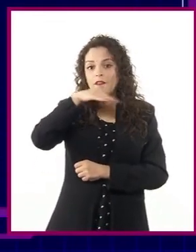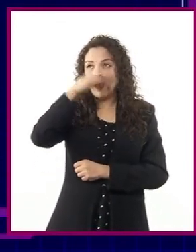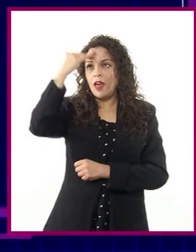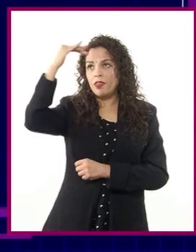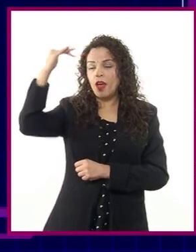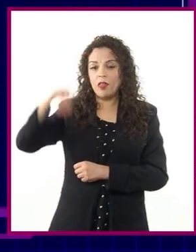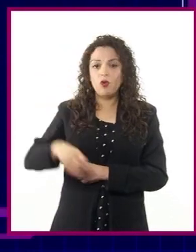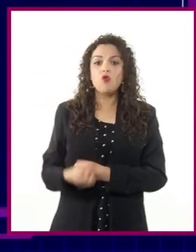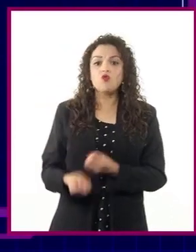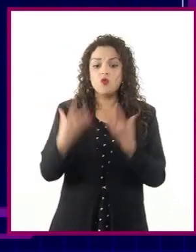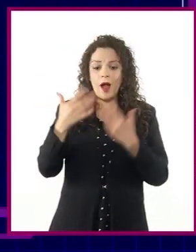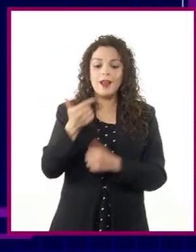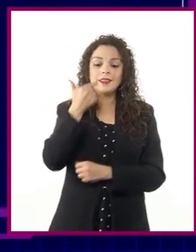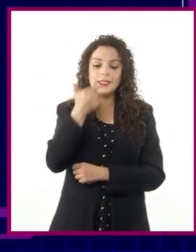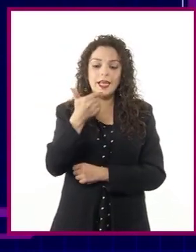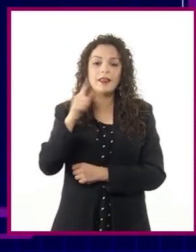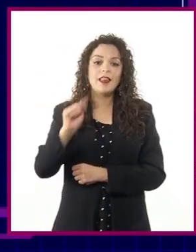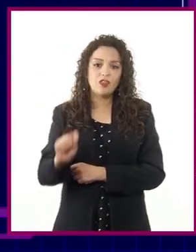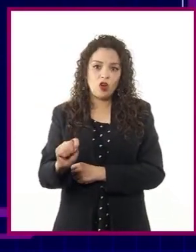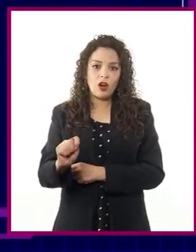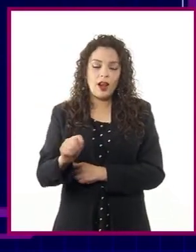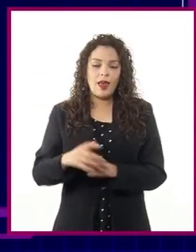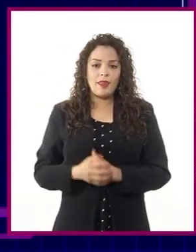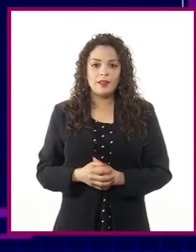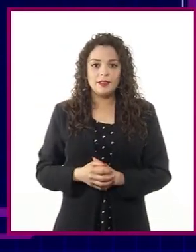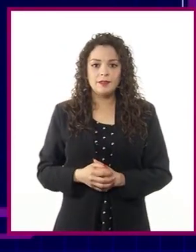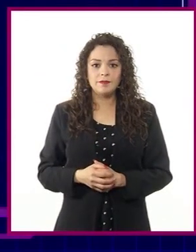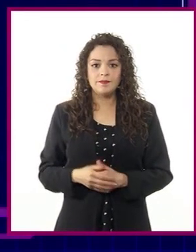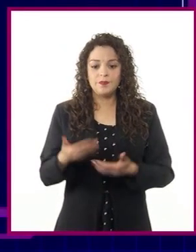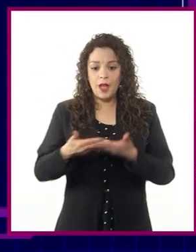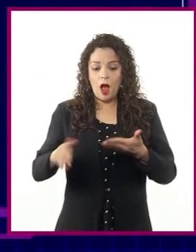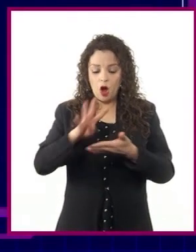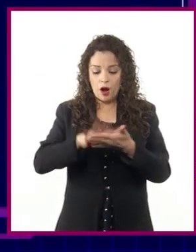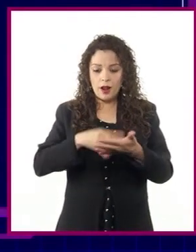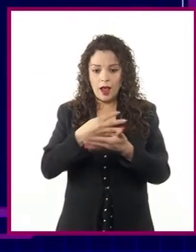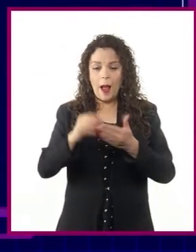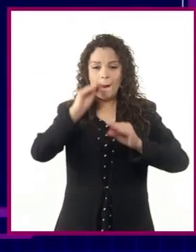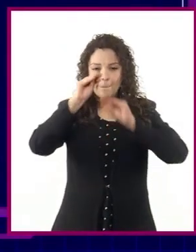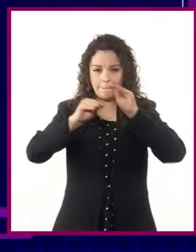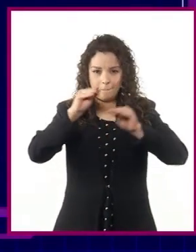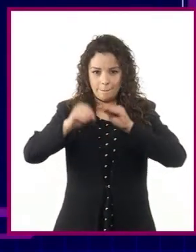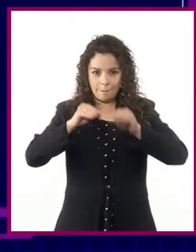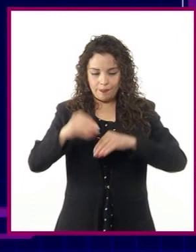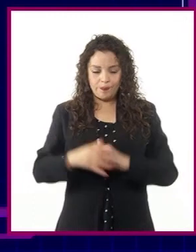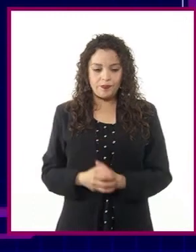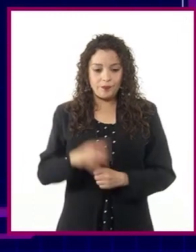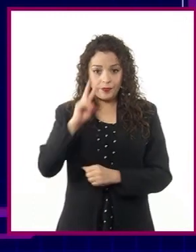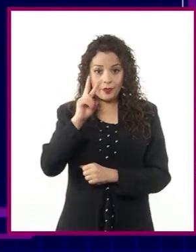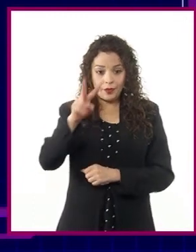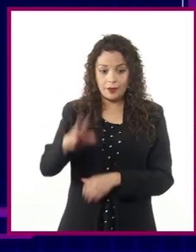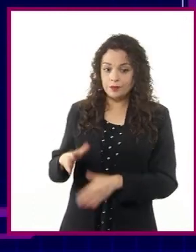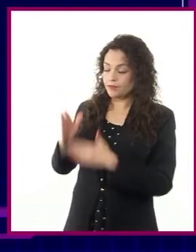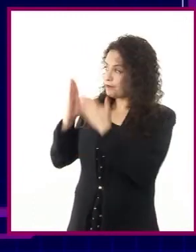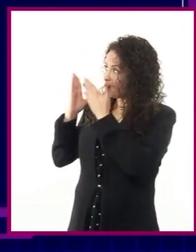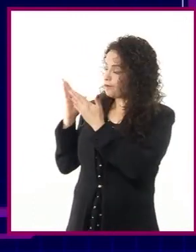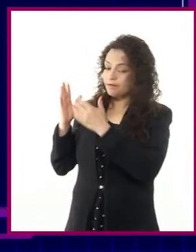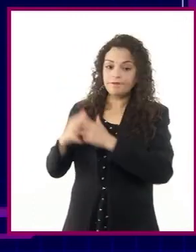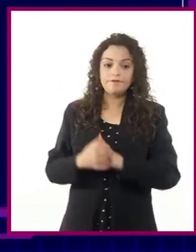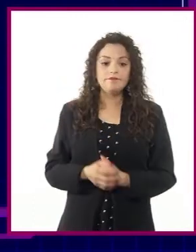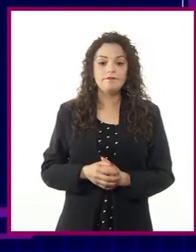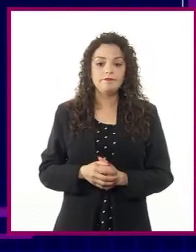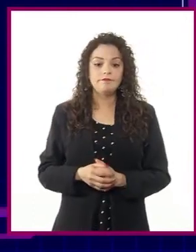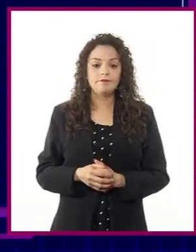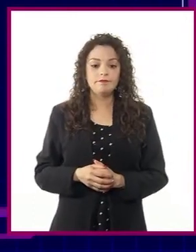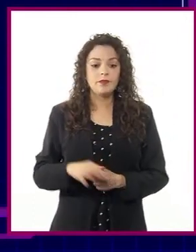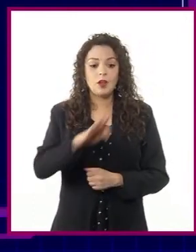son 7 toneladas. Completemos la tabla siguiente. El buque más grande del mundo puede llevar una carga de